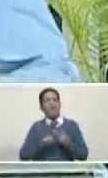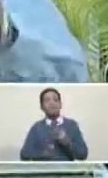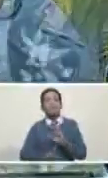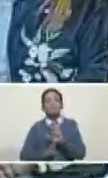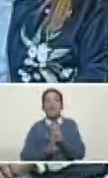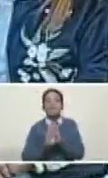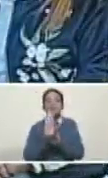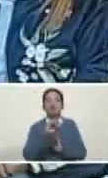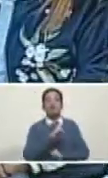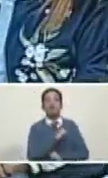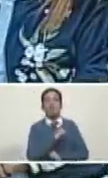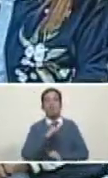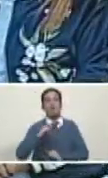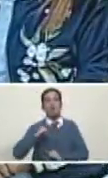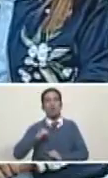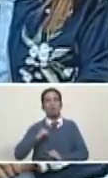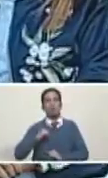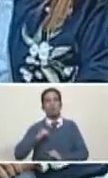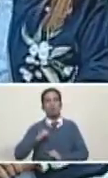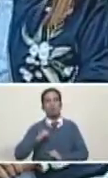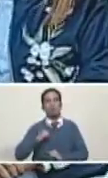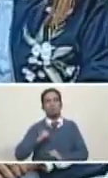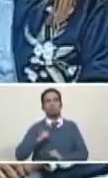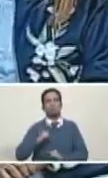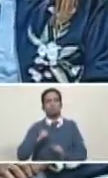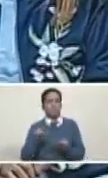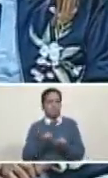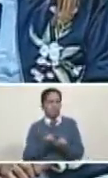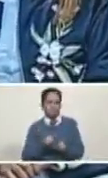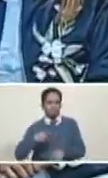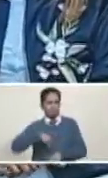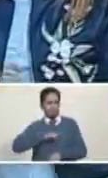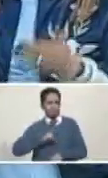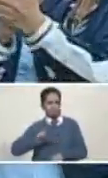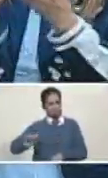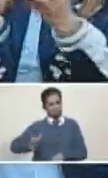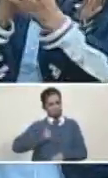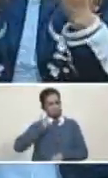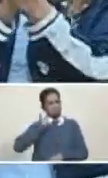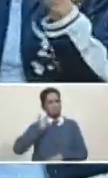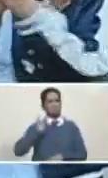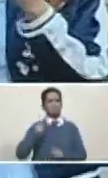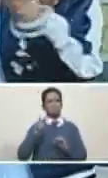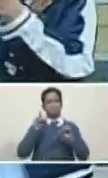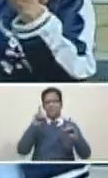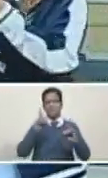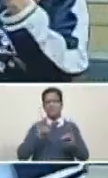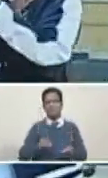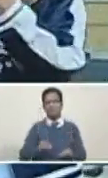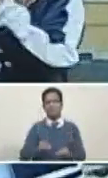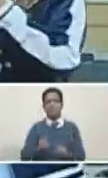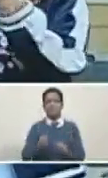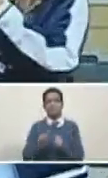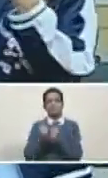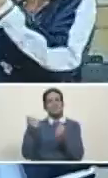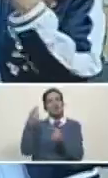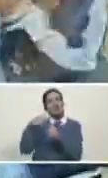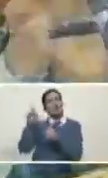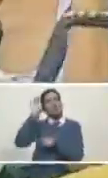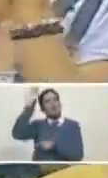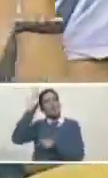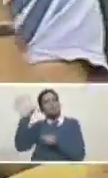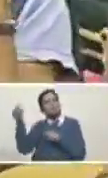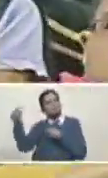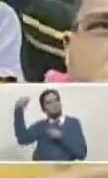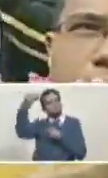autónomo, de acuerdo a como nosotros nos dé la gana desarrollar a nuestro país sin injerencia externa